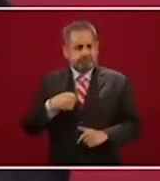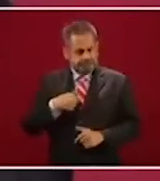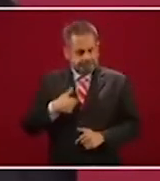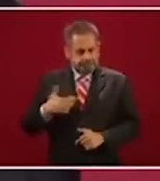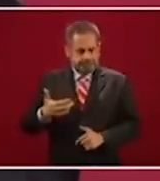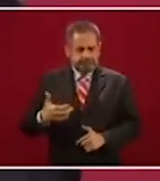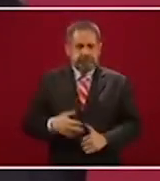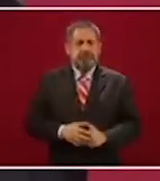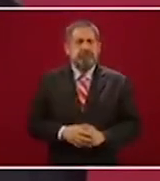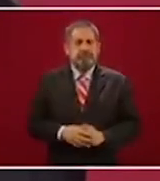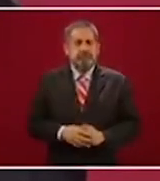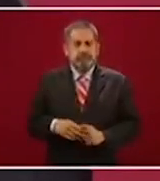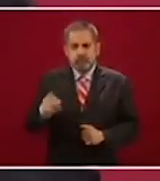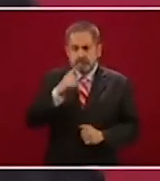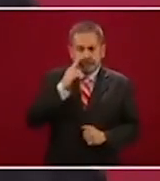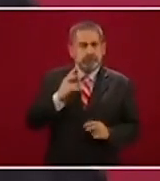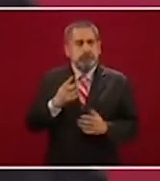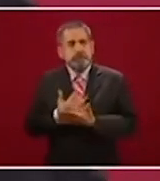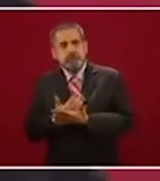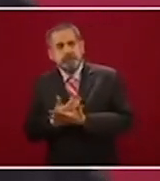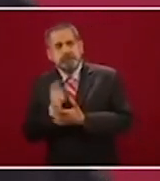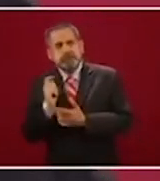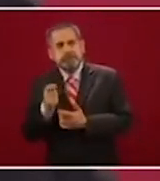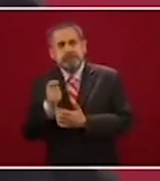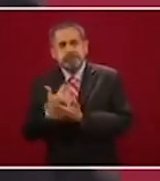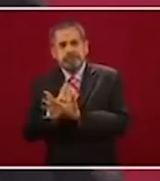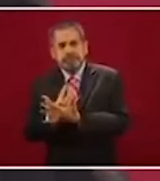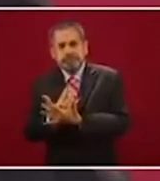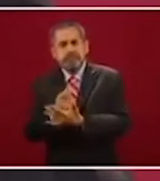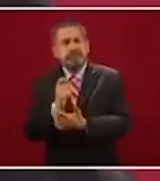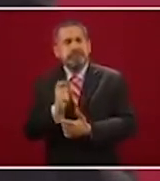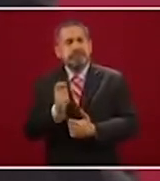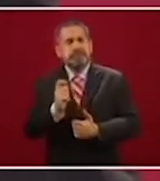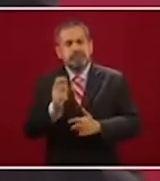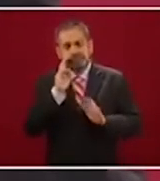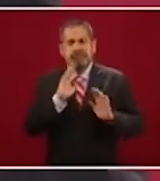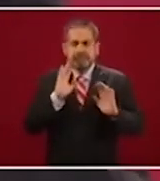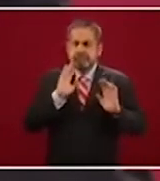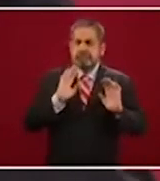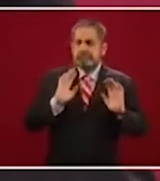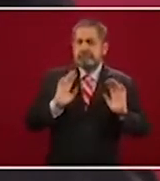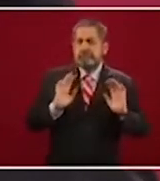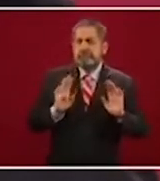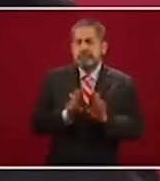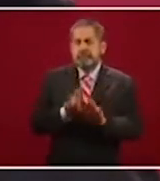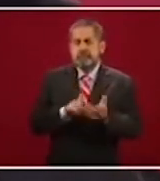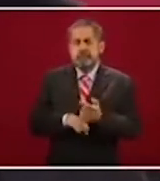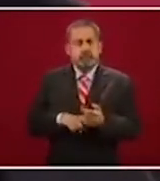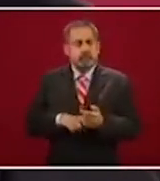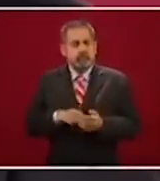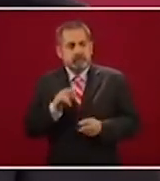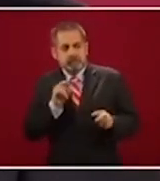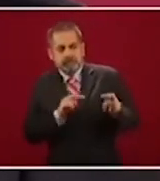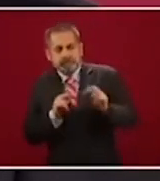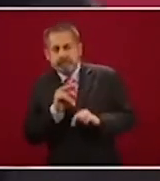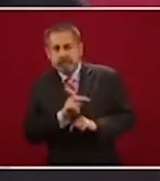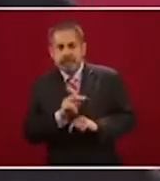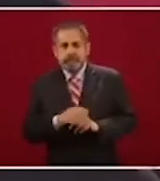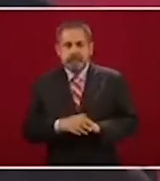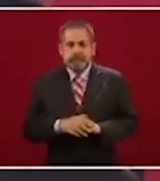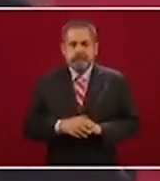que estén pendientes de lo que se diga, si